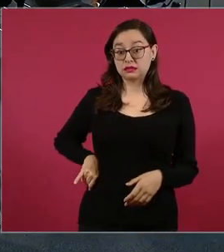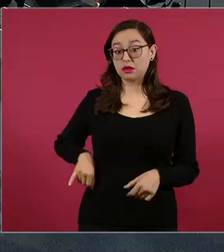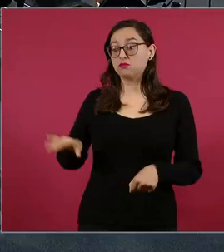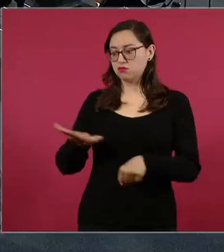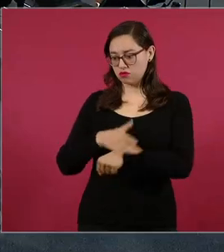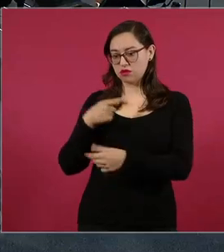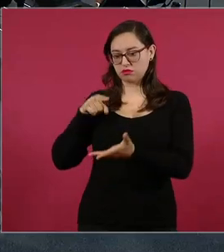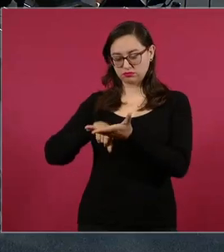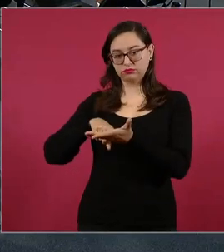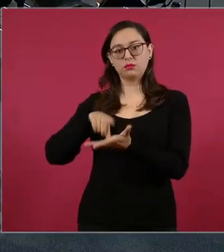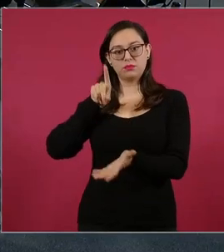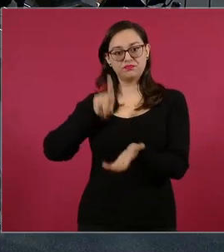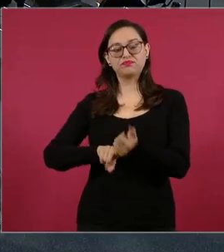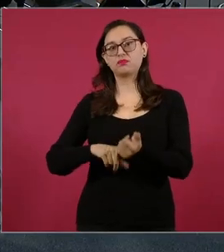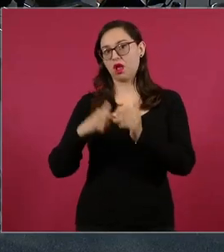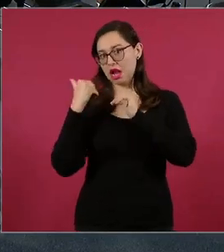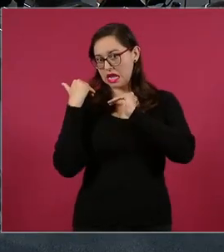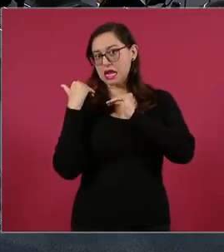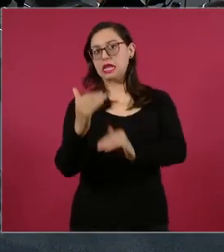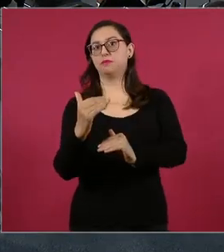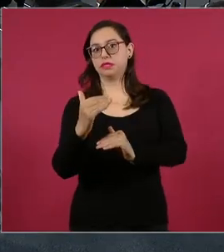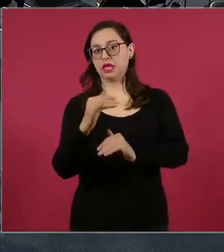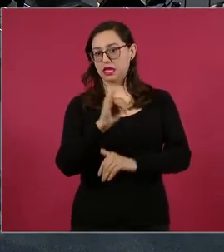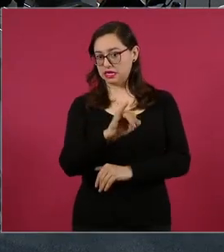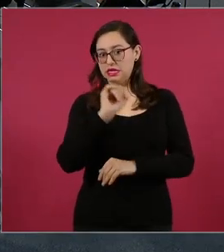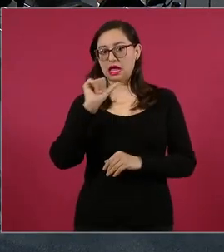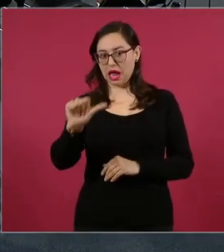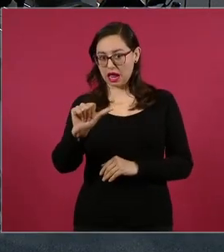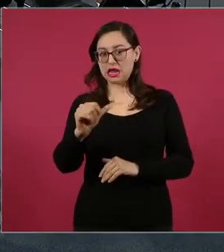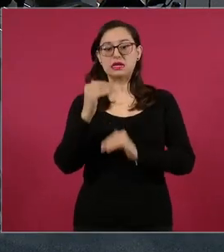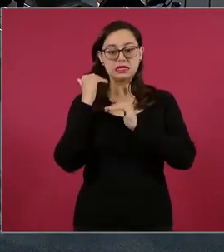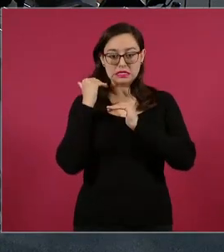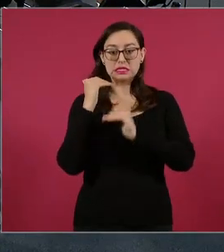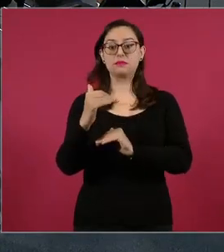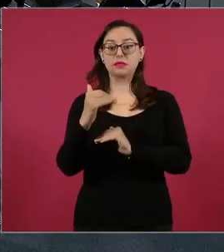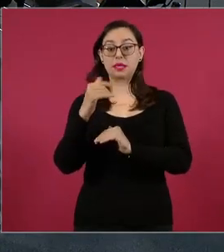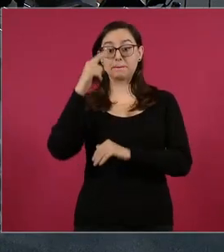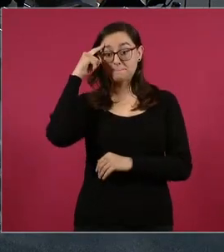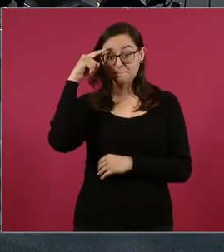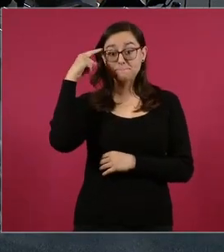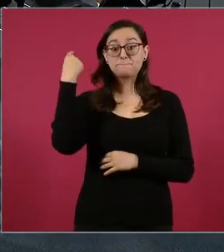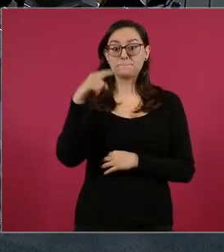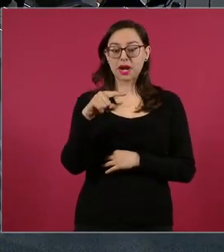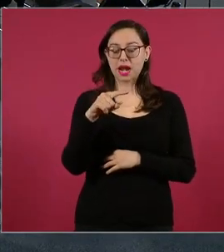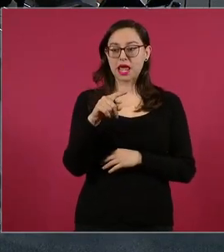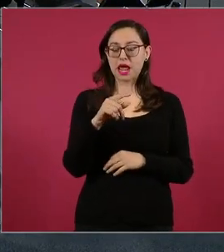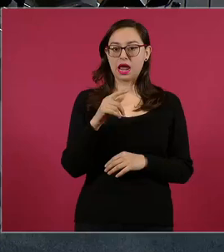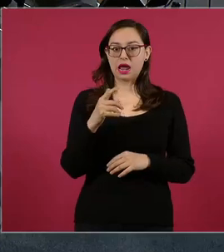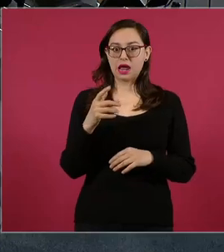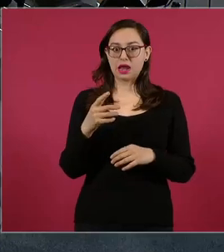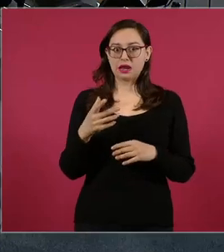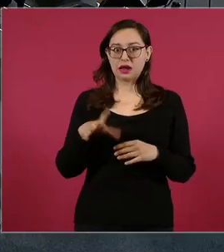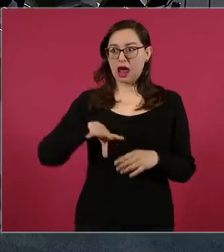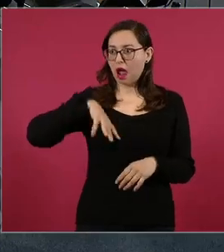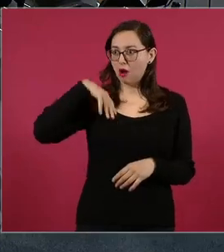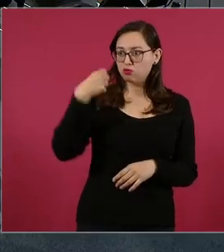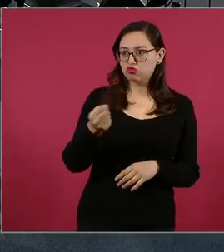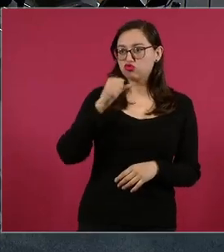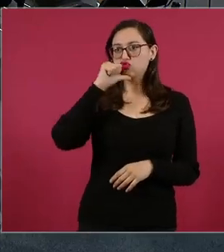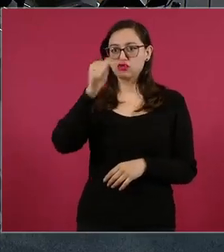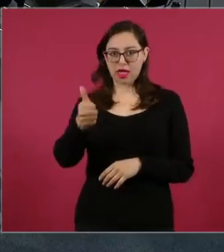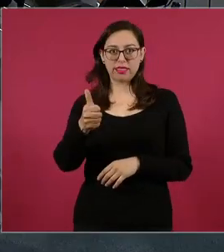usted dice, los va acomodando, sí, para que no haya excesos. Por ejemplo,